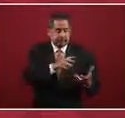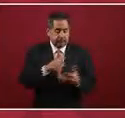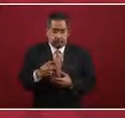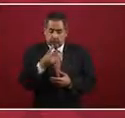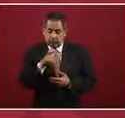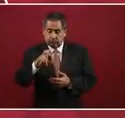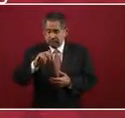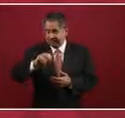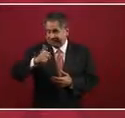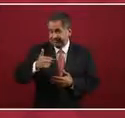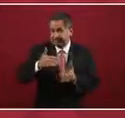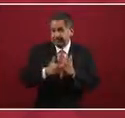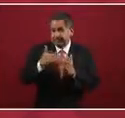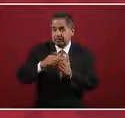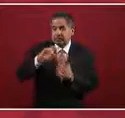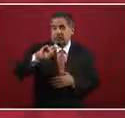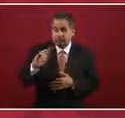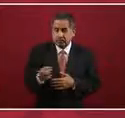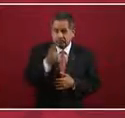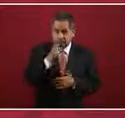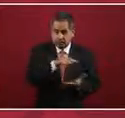206 millones de dólares,